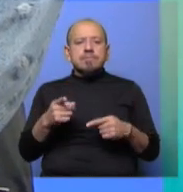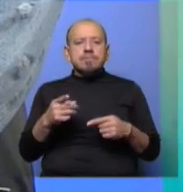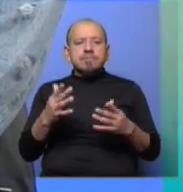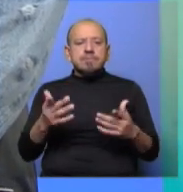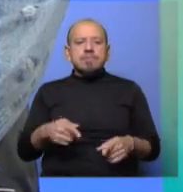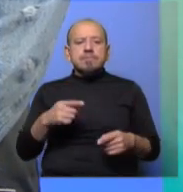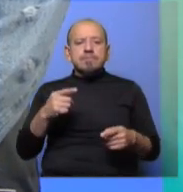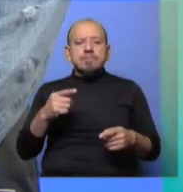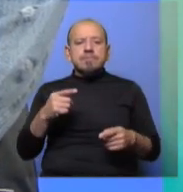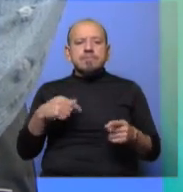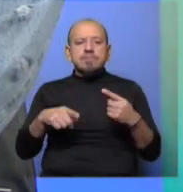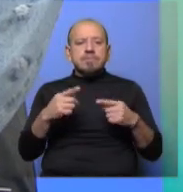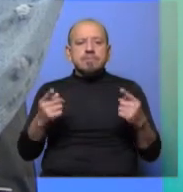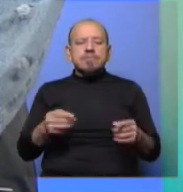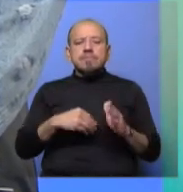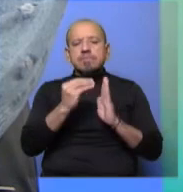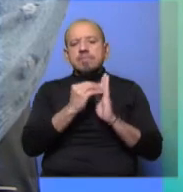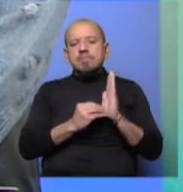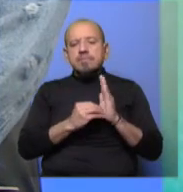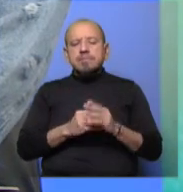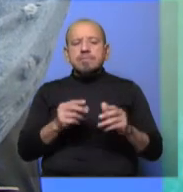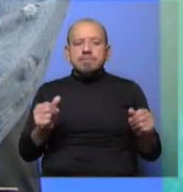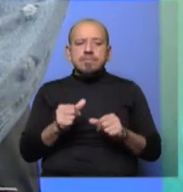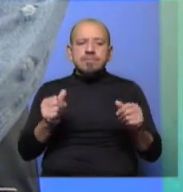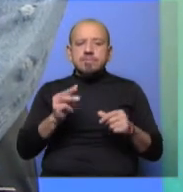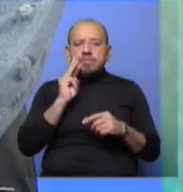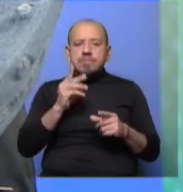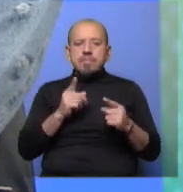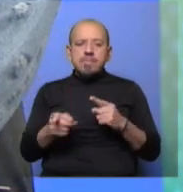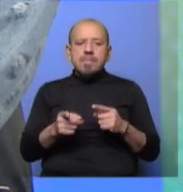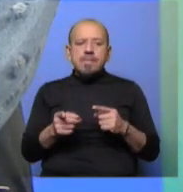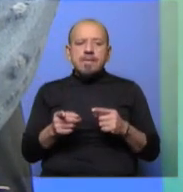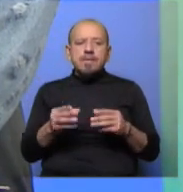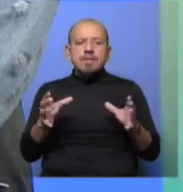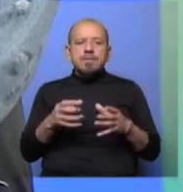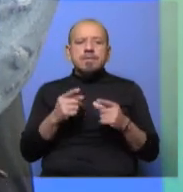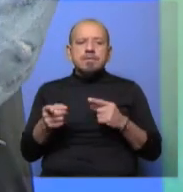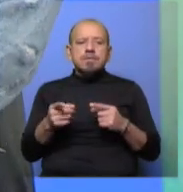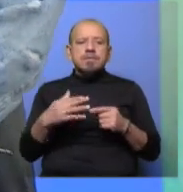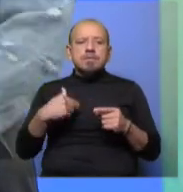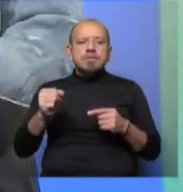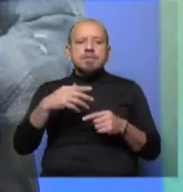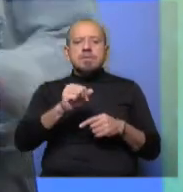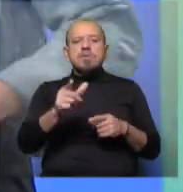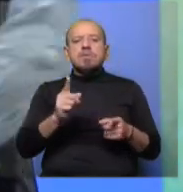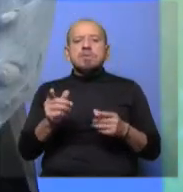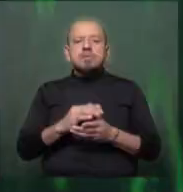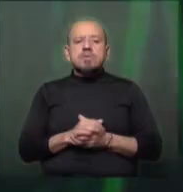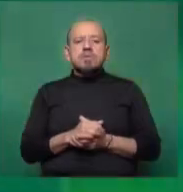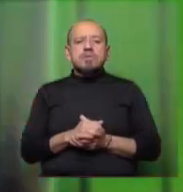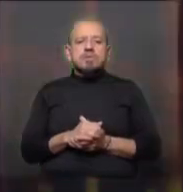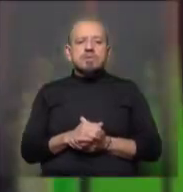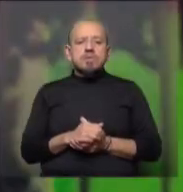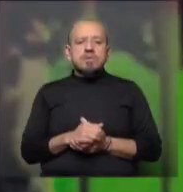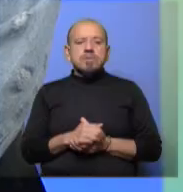variar de repente la lista o se arma un show que sea compacto y ese show lo llevamos pack, pack, pack? Creo que